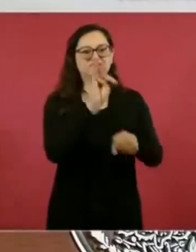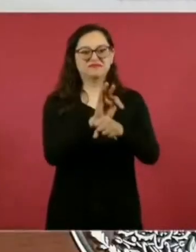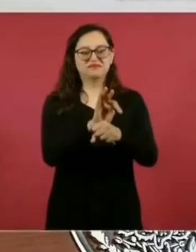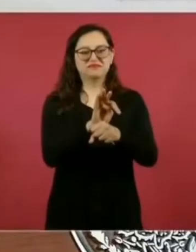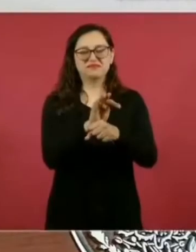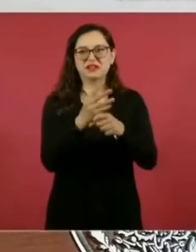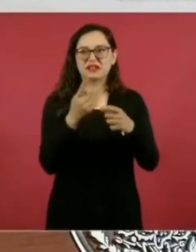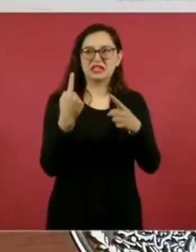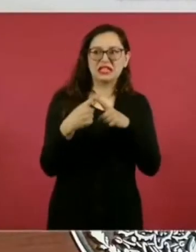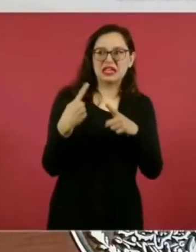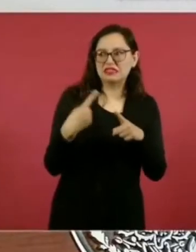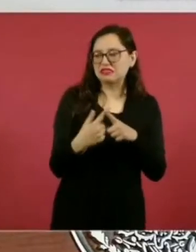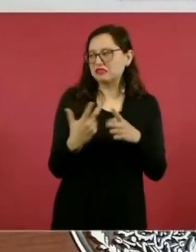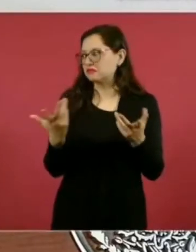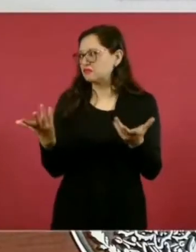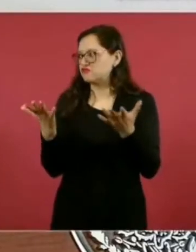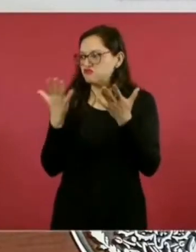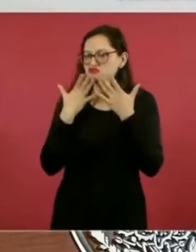disciplinada,